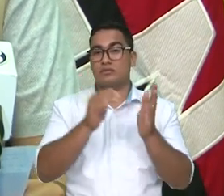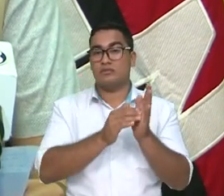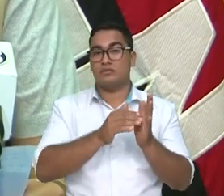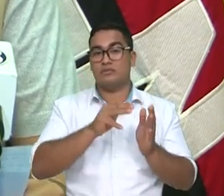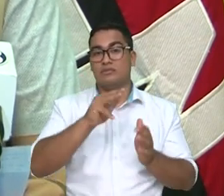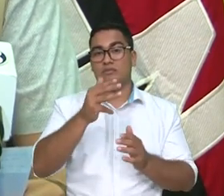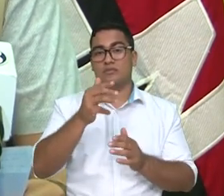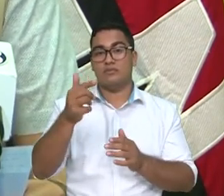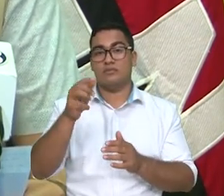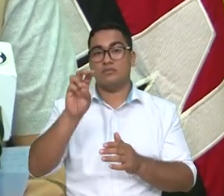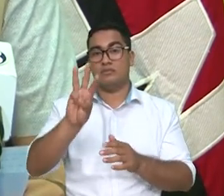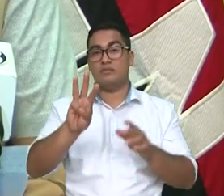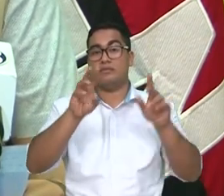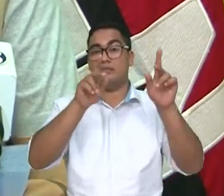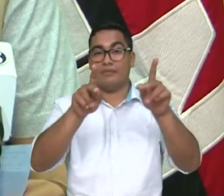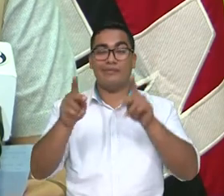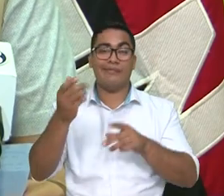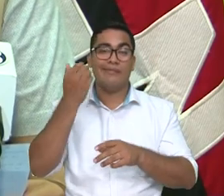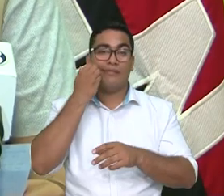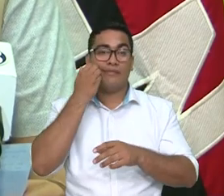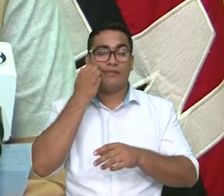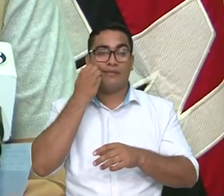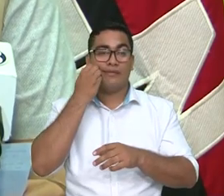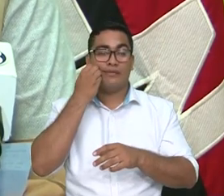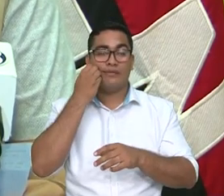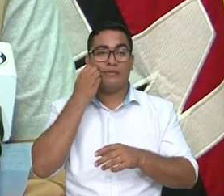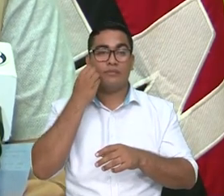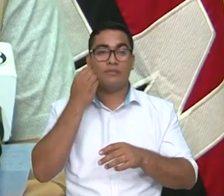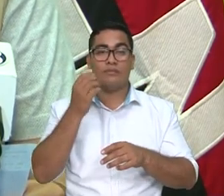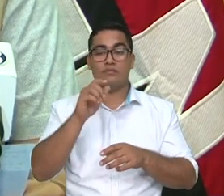193.473 casos, total de fallecidos por esta enfermedad